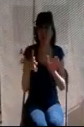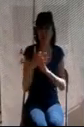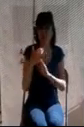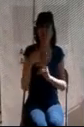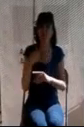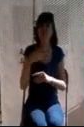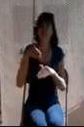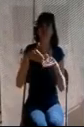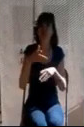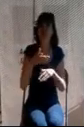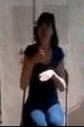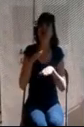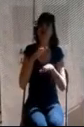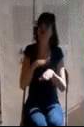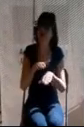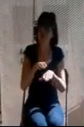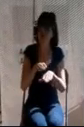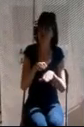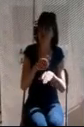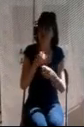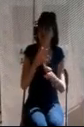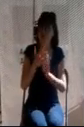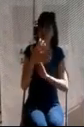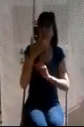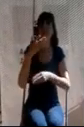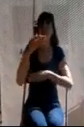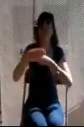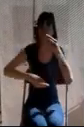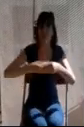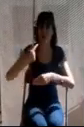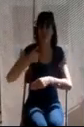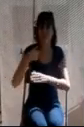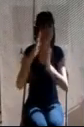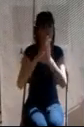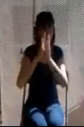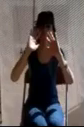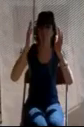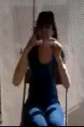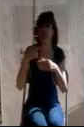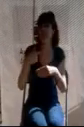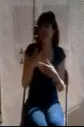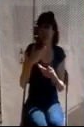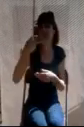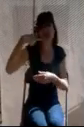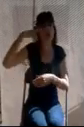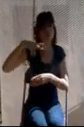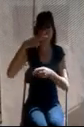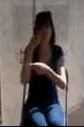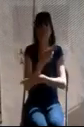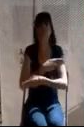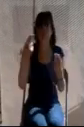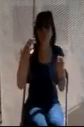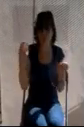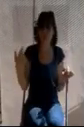declaración institucional y si así lo hacen tendrán mi aplauso y mi reconocimiento público.